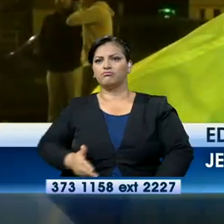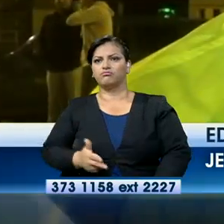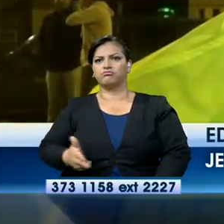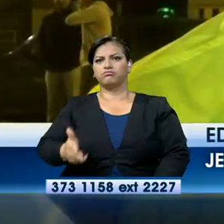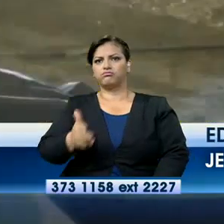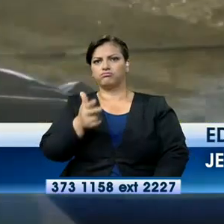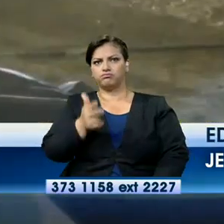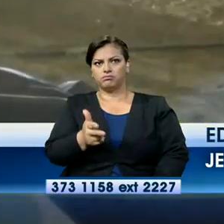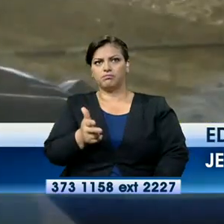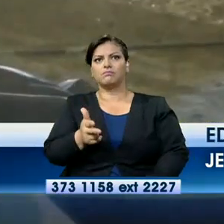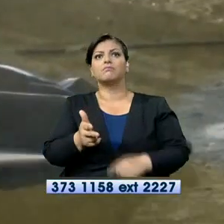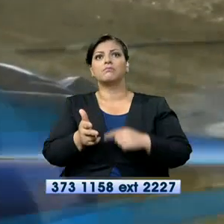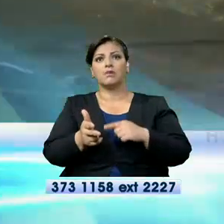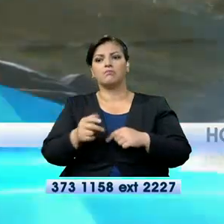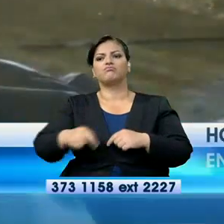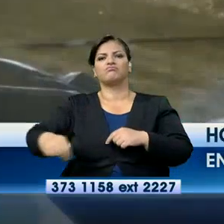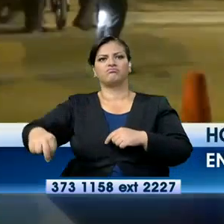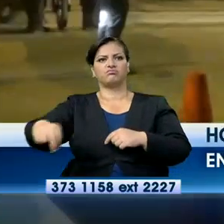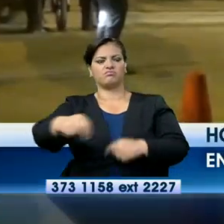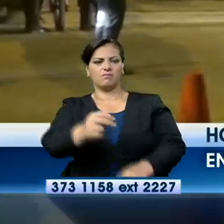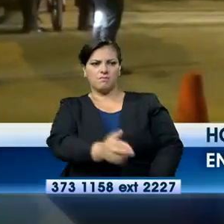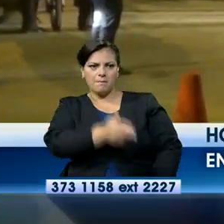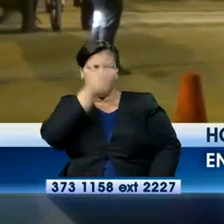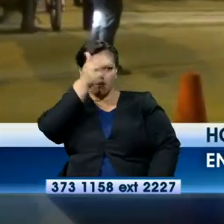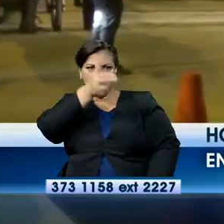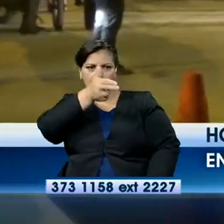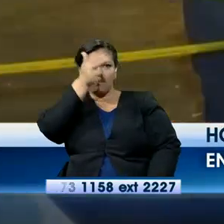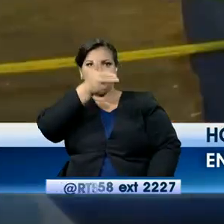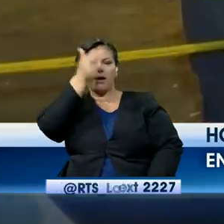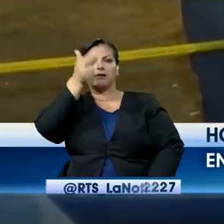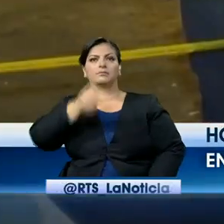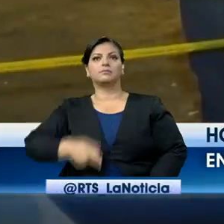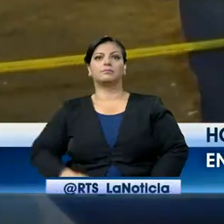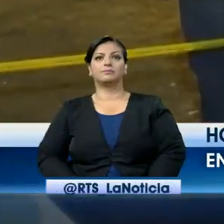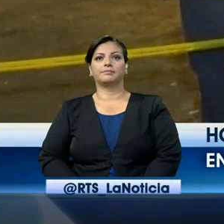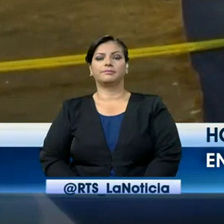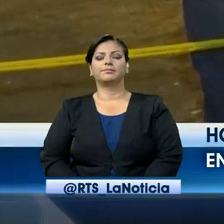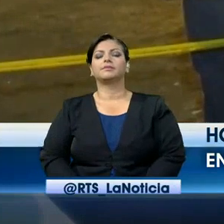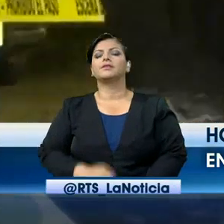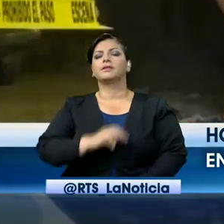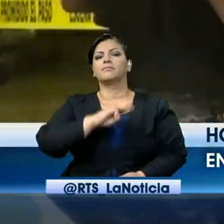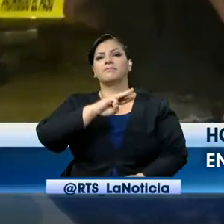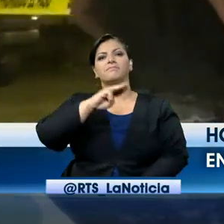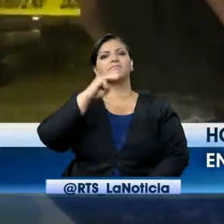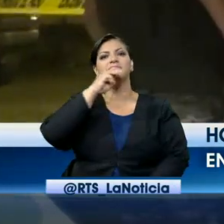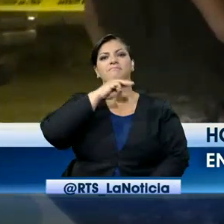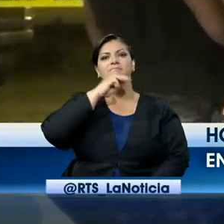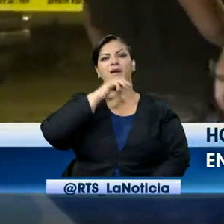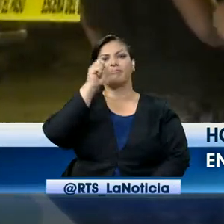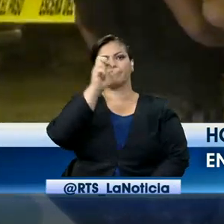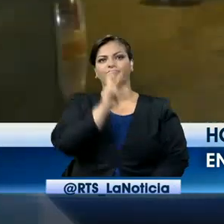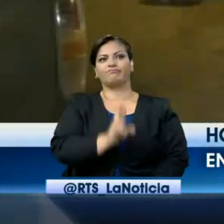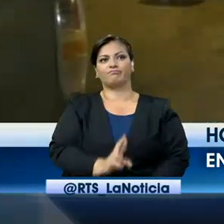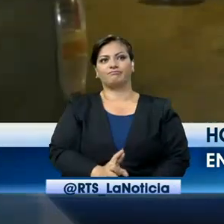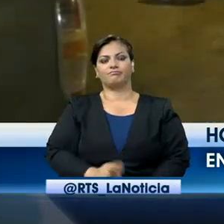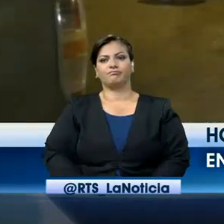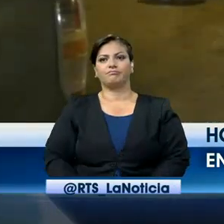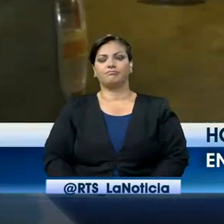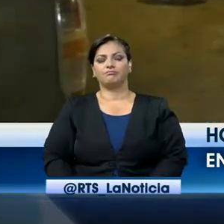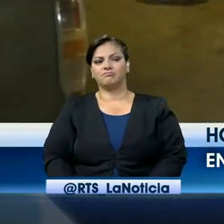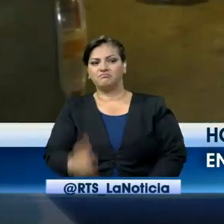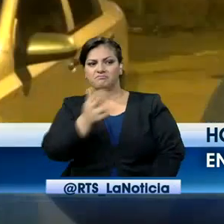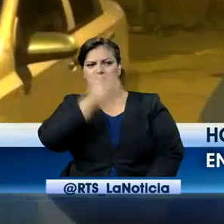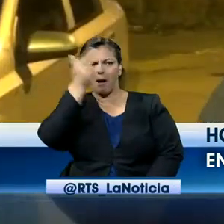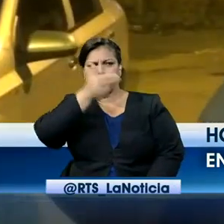inmediatamente le victimaron. El hecho se registró frente a la cancha de Don René en el sector de Altamira, al suroeste de Manta. Los sicarios, después de disparar, se dieron a